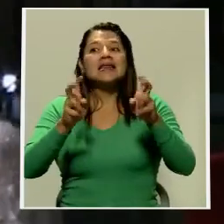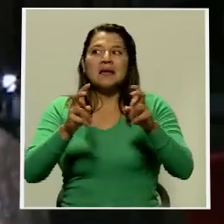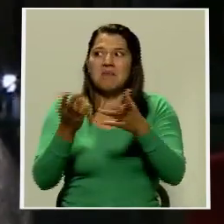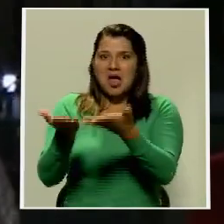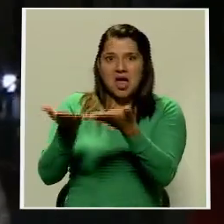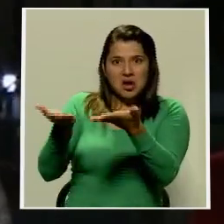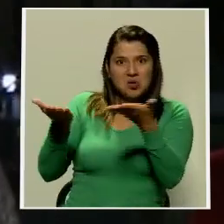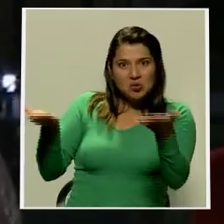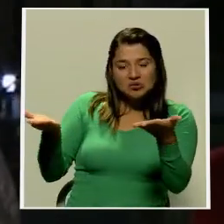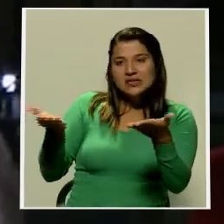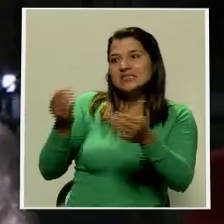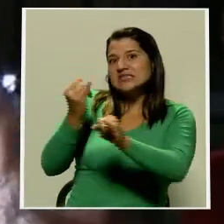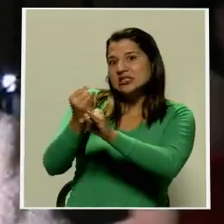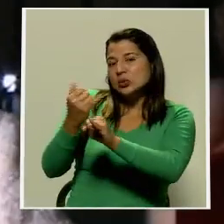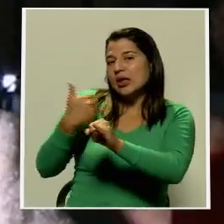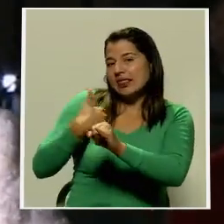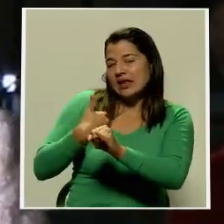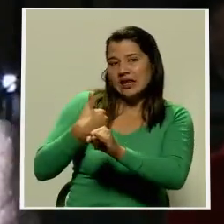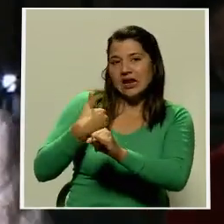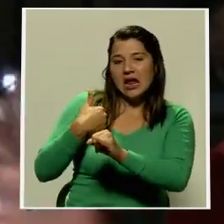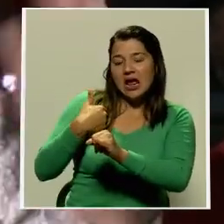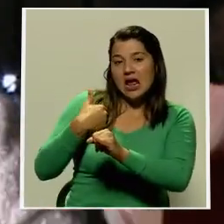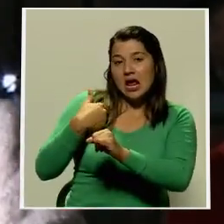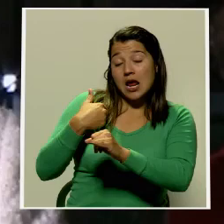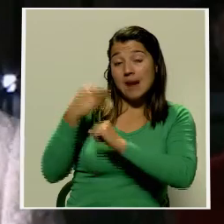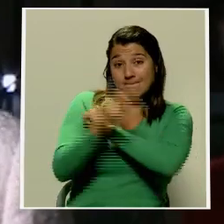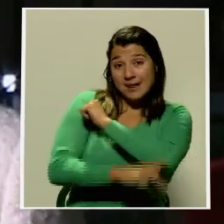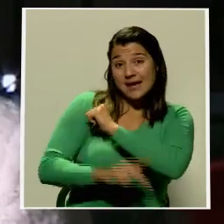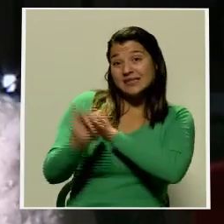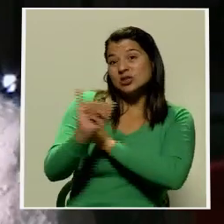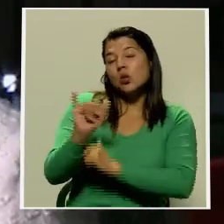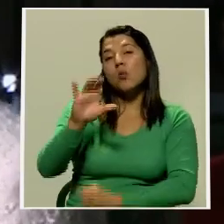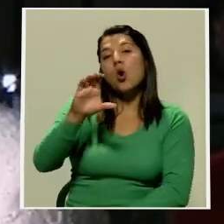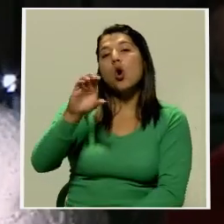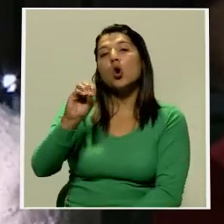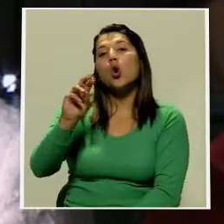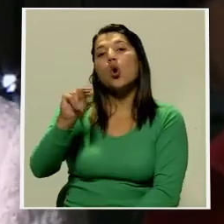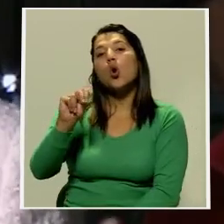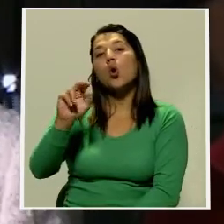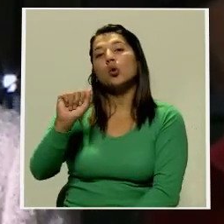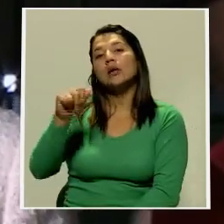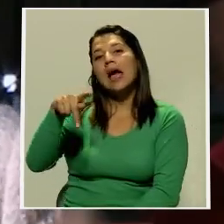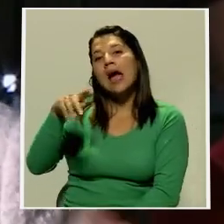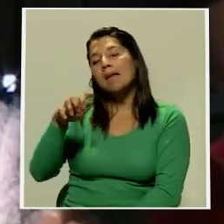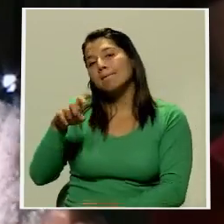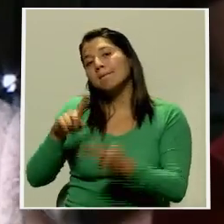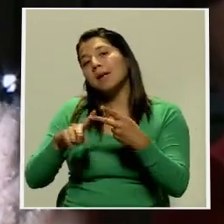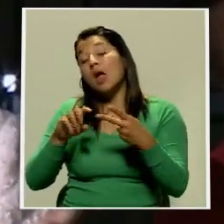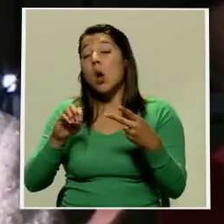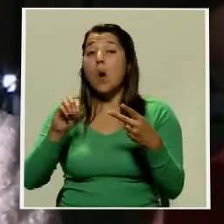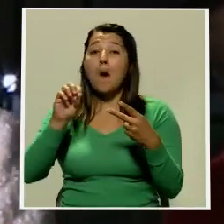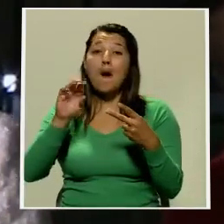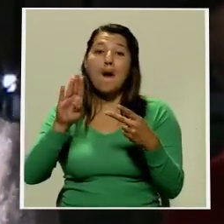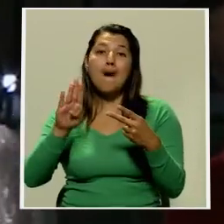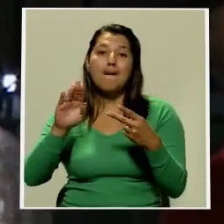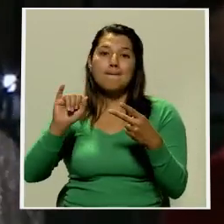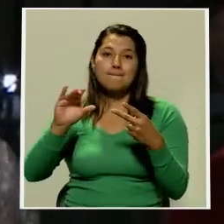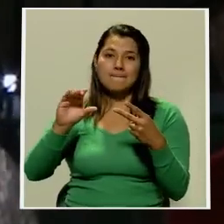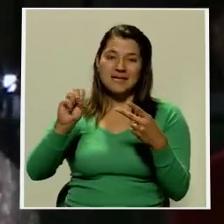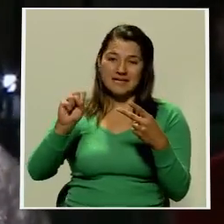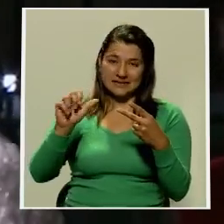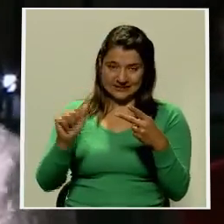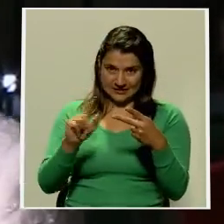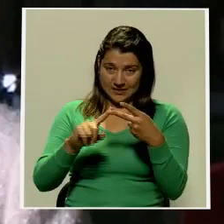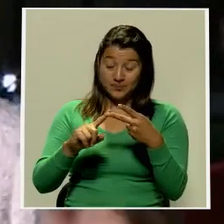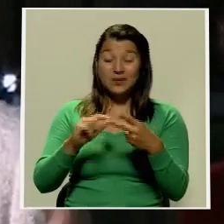que ya conocemos lo de VIXA y todo lo de CONAPE. Y el último tema, ahí es el punto complicado, que